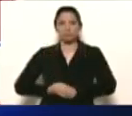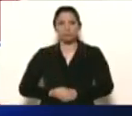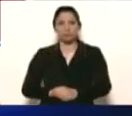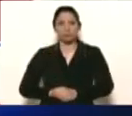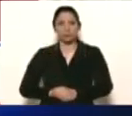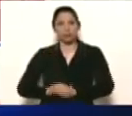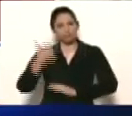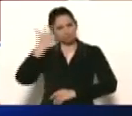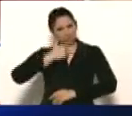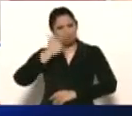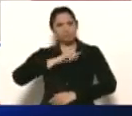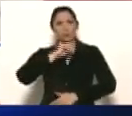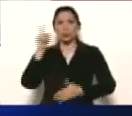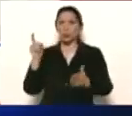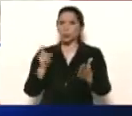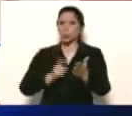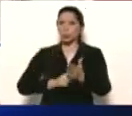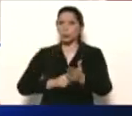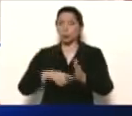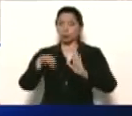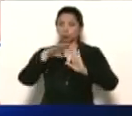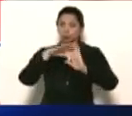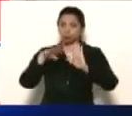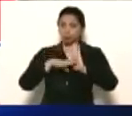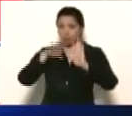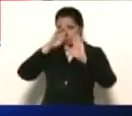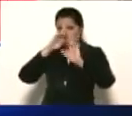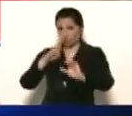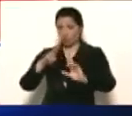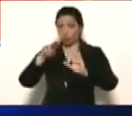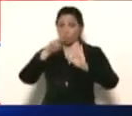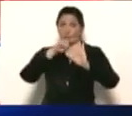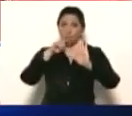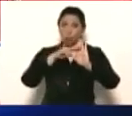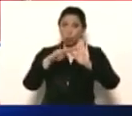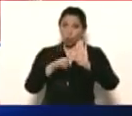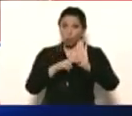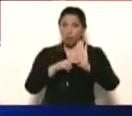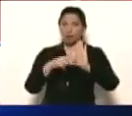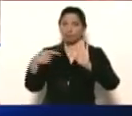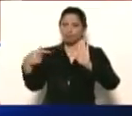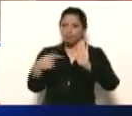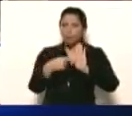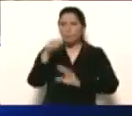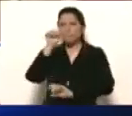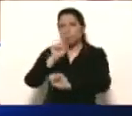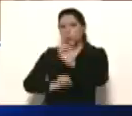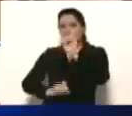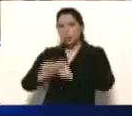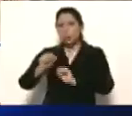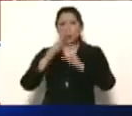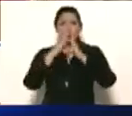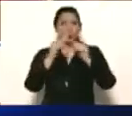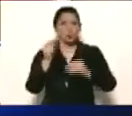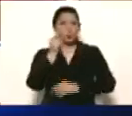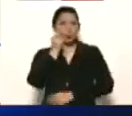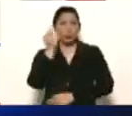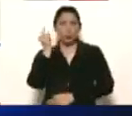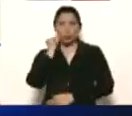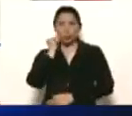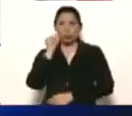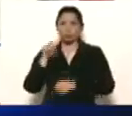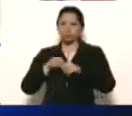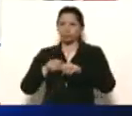entereza con cumplimiento de las normas que son normas de protección para todas y para todos una